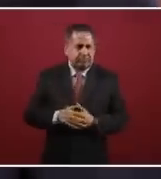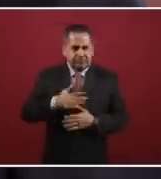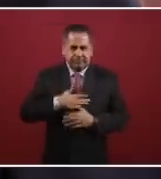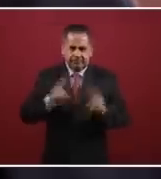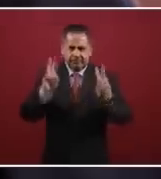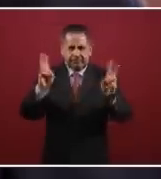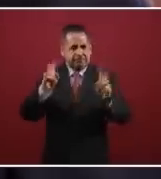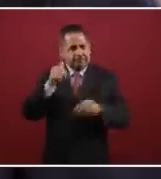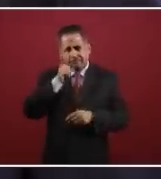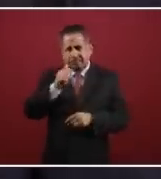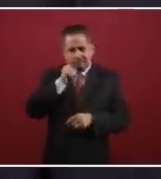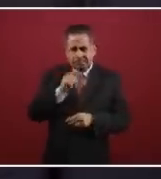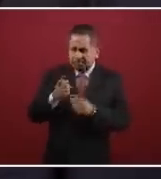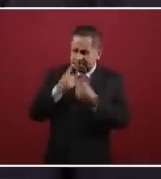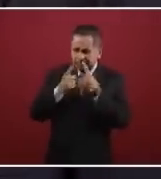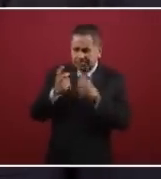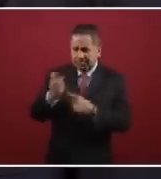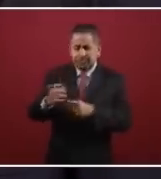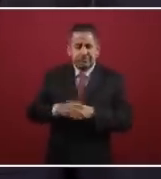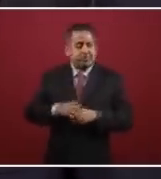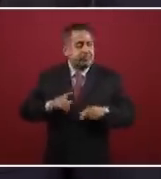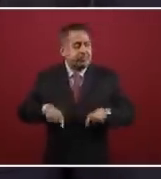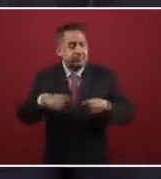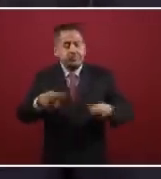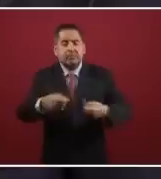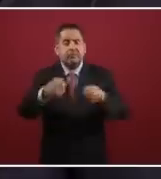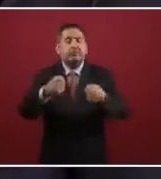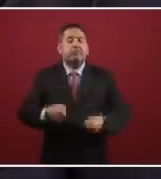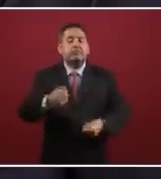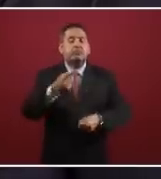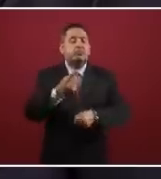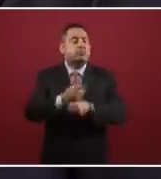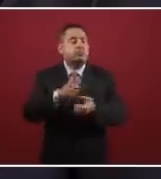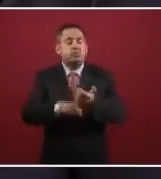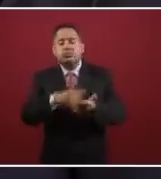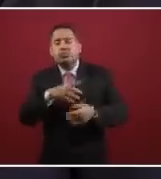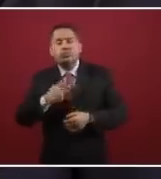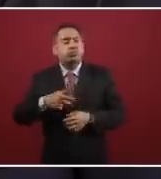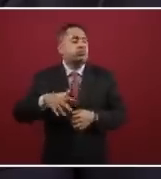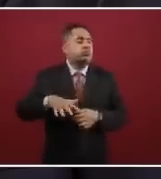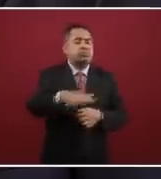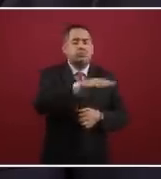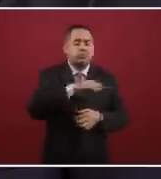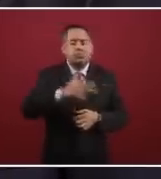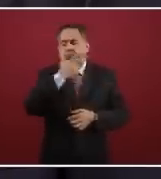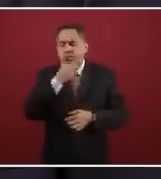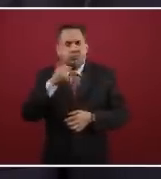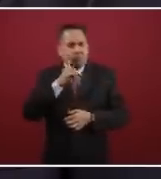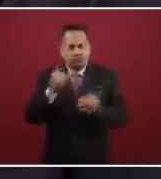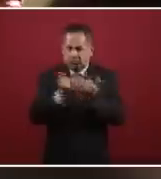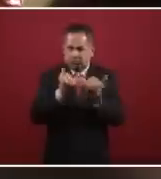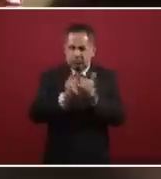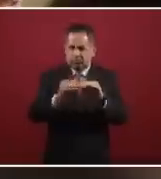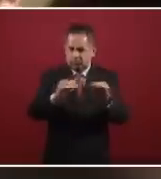tema principal, garantizar la seguridad de hombres y de